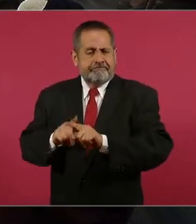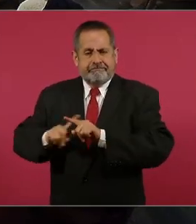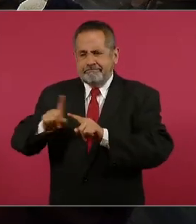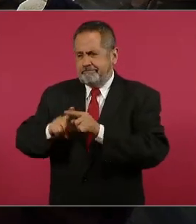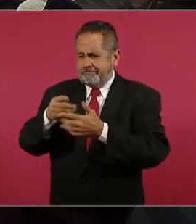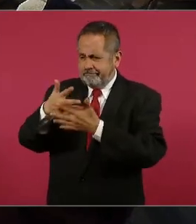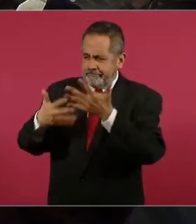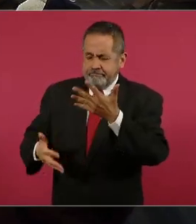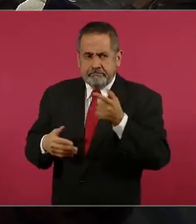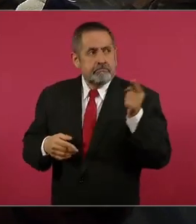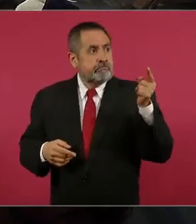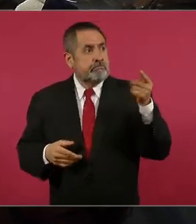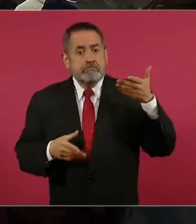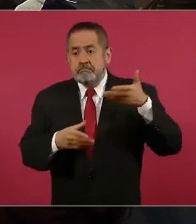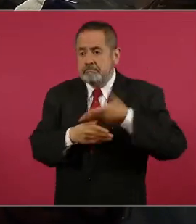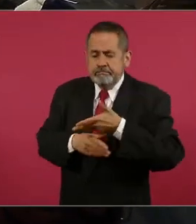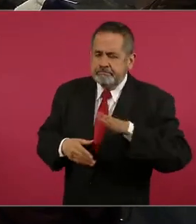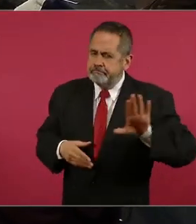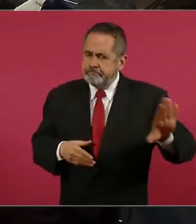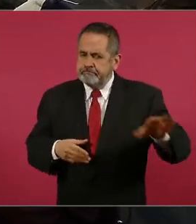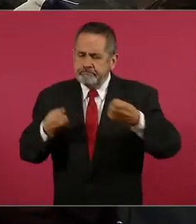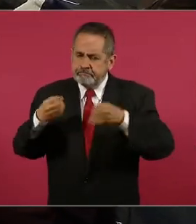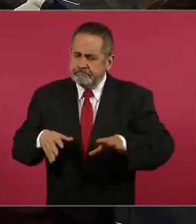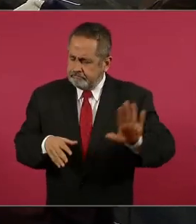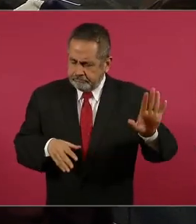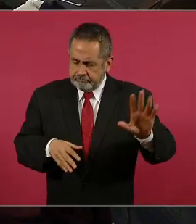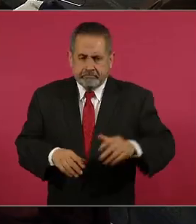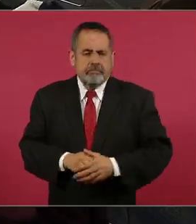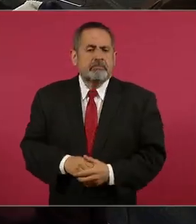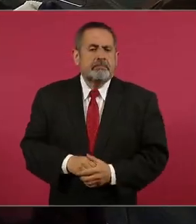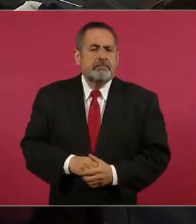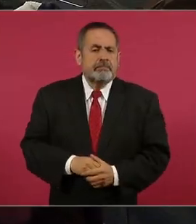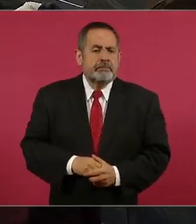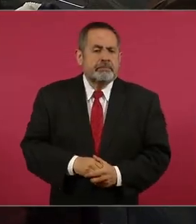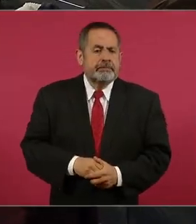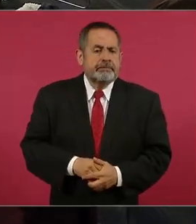estarían amenazadas por el maíz transgénico. Sí, estamos